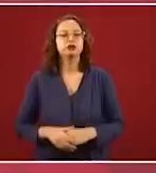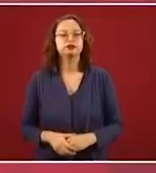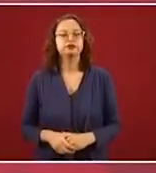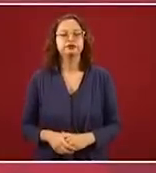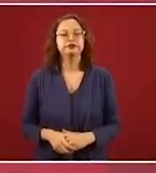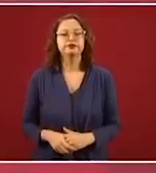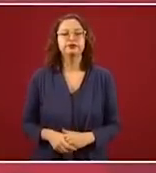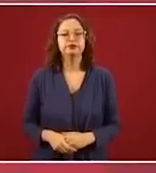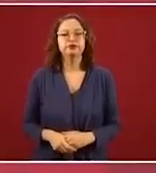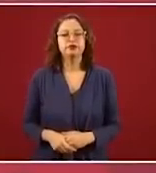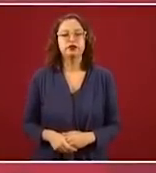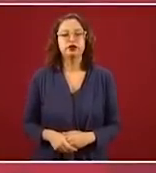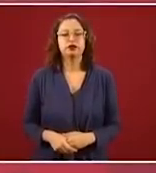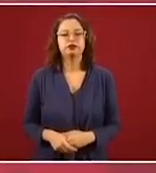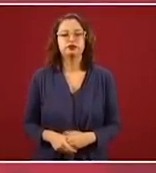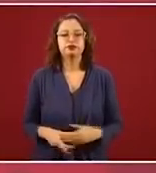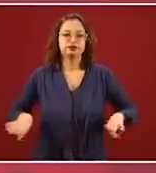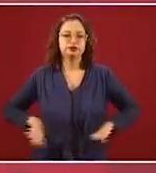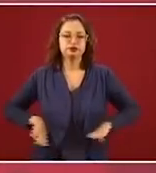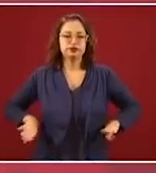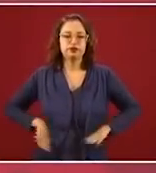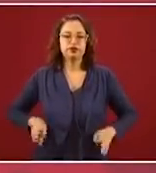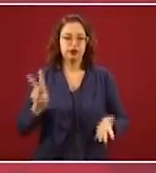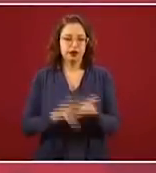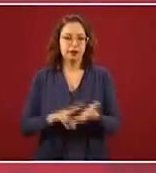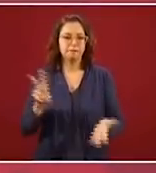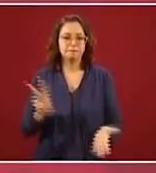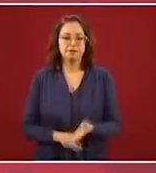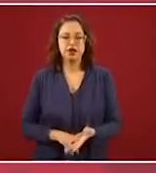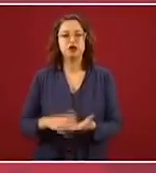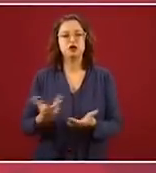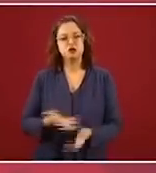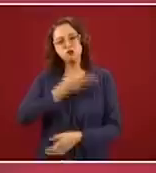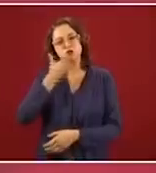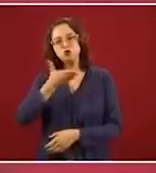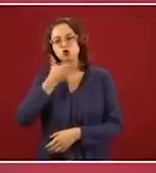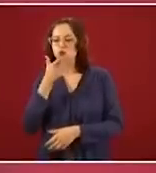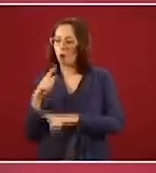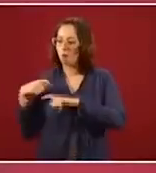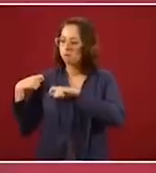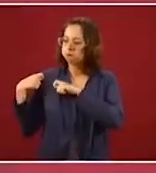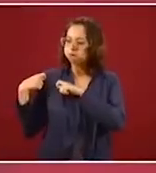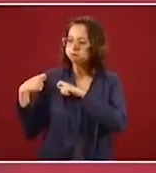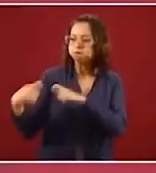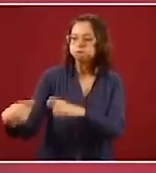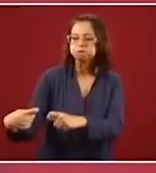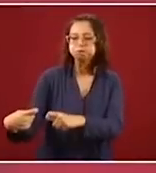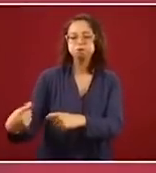Se preservan valores, costumbres.